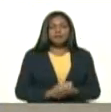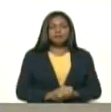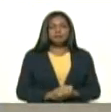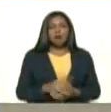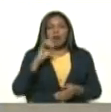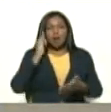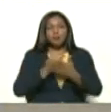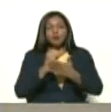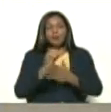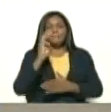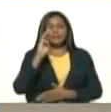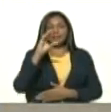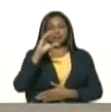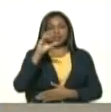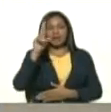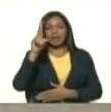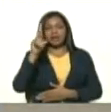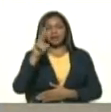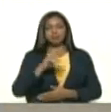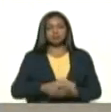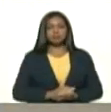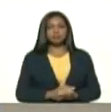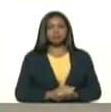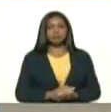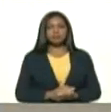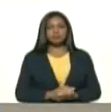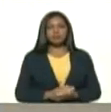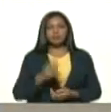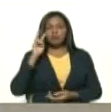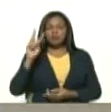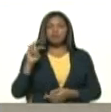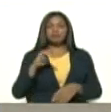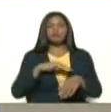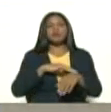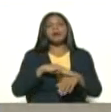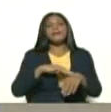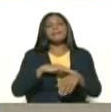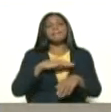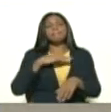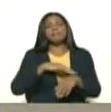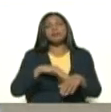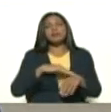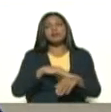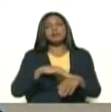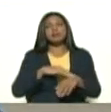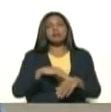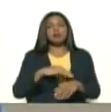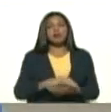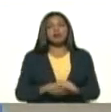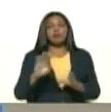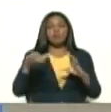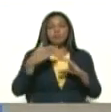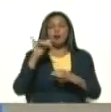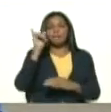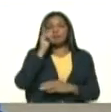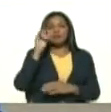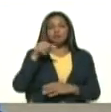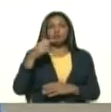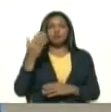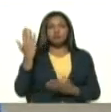pruebas PCR, las pruebas moleculares. Allá está nuestra ministra, nos envía un video nuestra